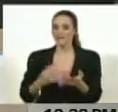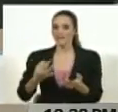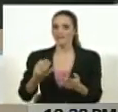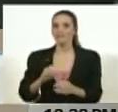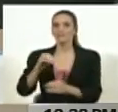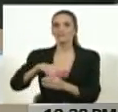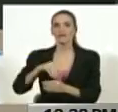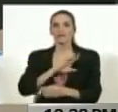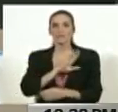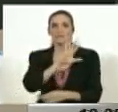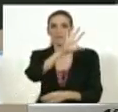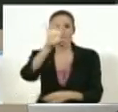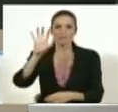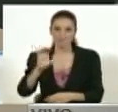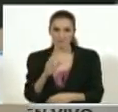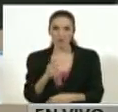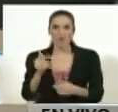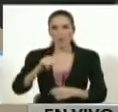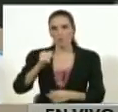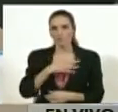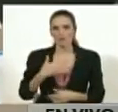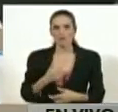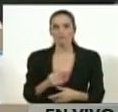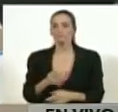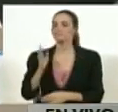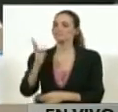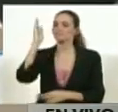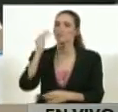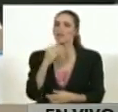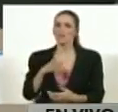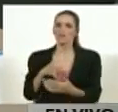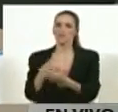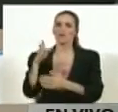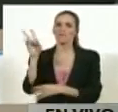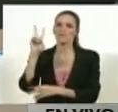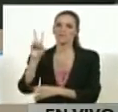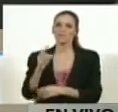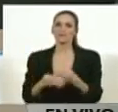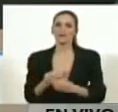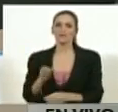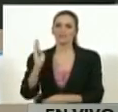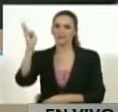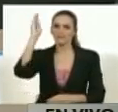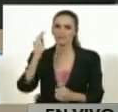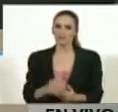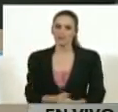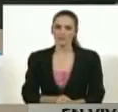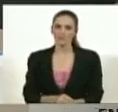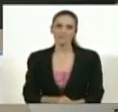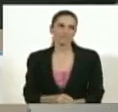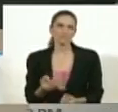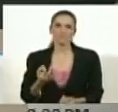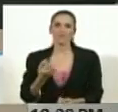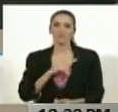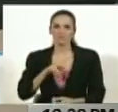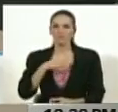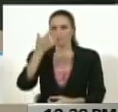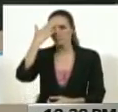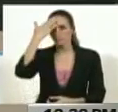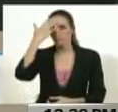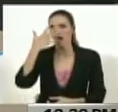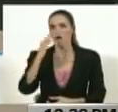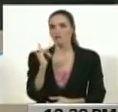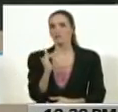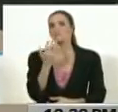internas de esos países que hoy pretenden juzgar y acusar a Venezuela para que sea sancionada que lo que realmente Nosotros sabemos está